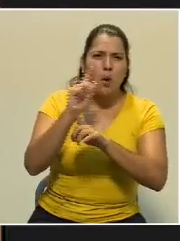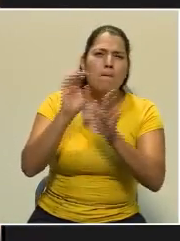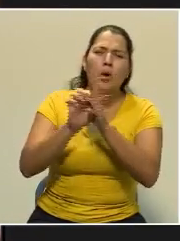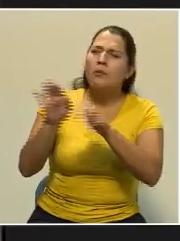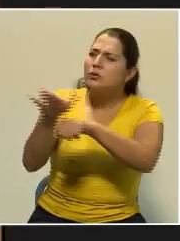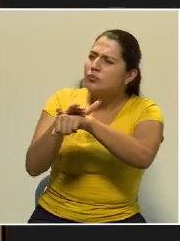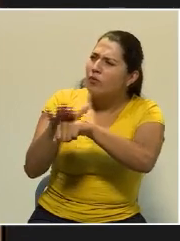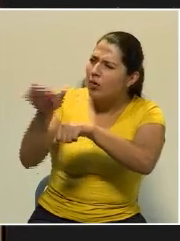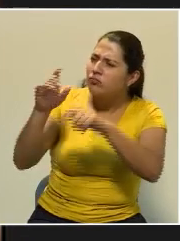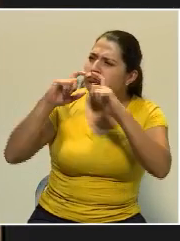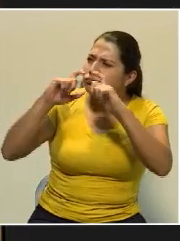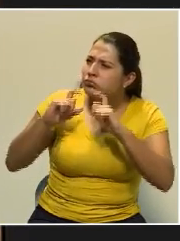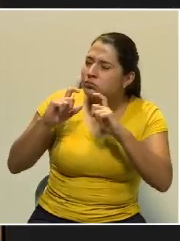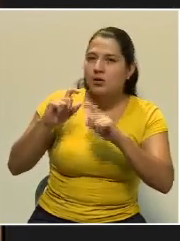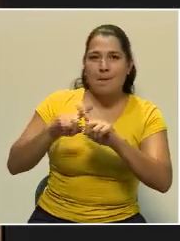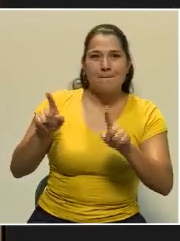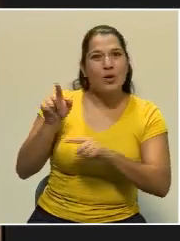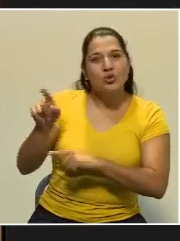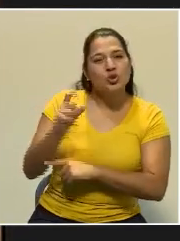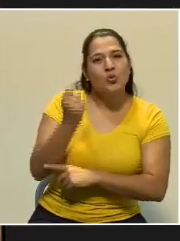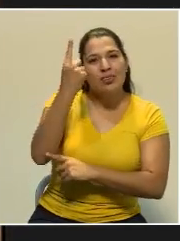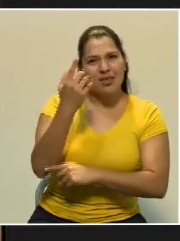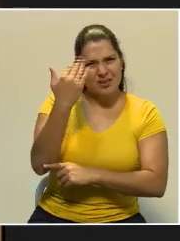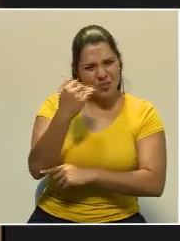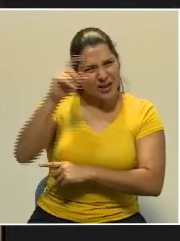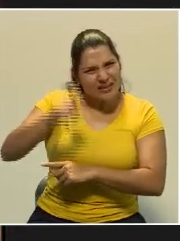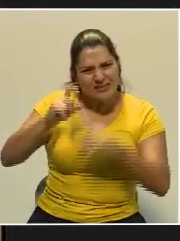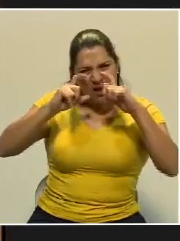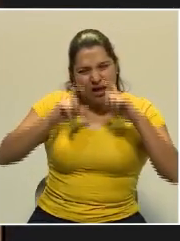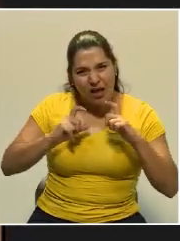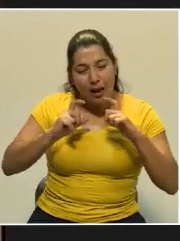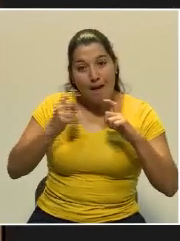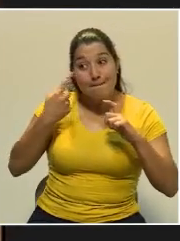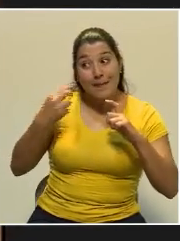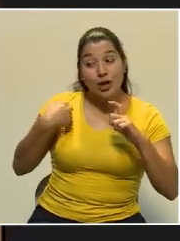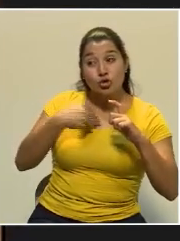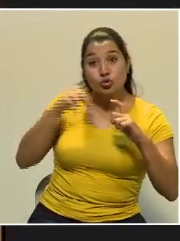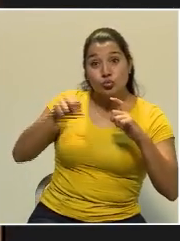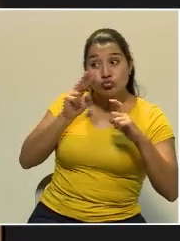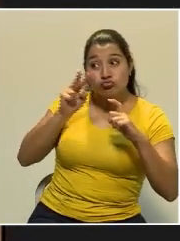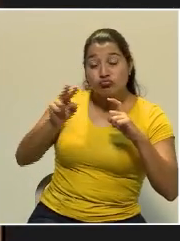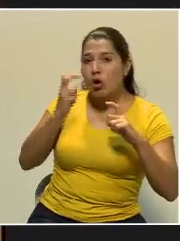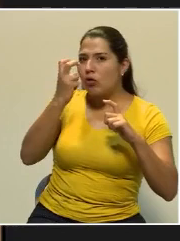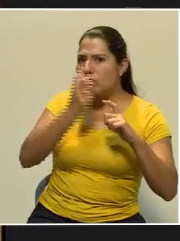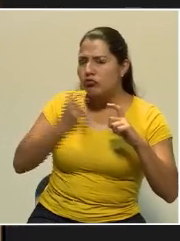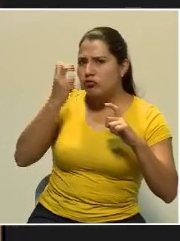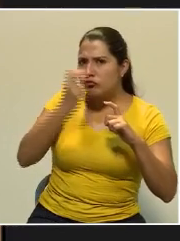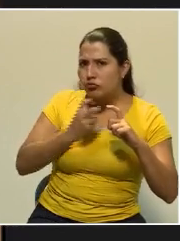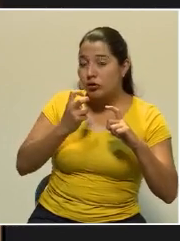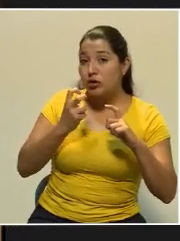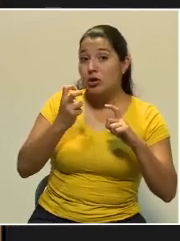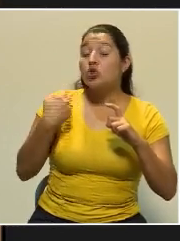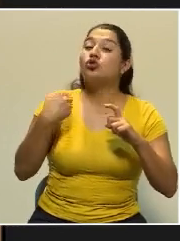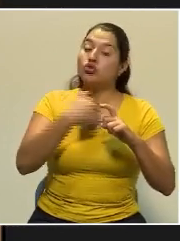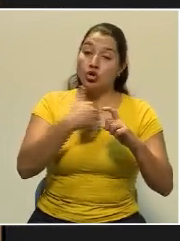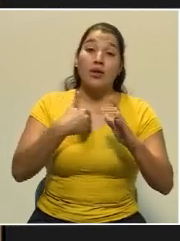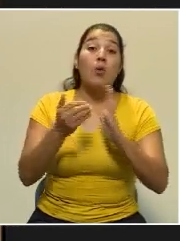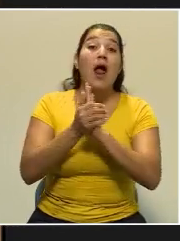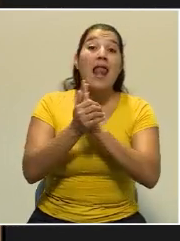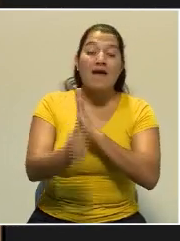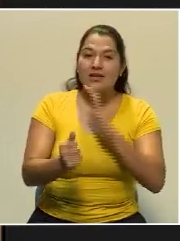pero ellos no entienden por qué es necesario bajar. Si ellos no saben que nosotros tenemos la habilidad de leer